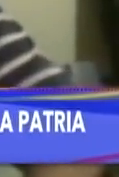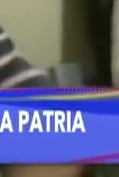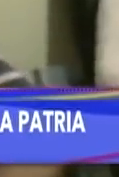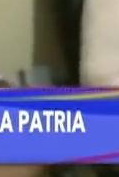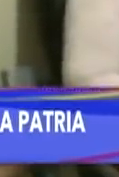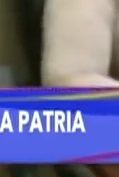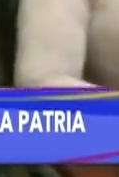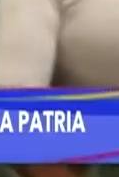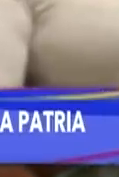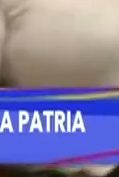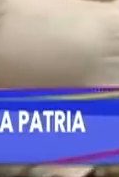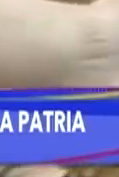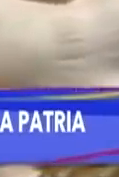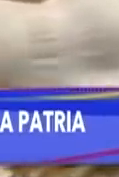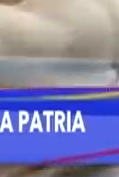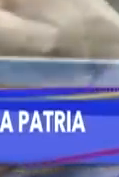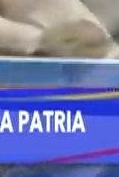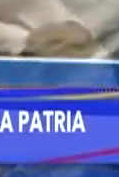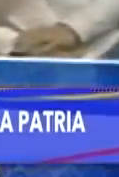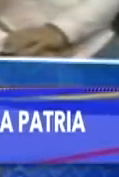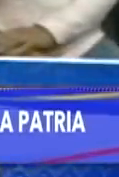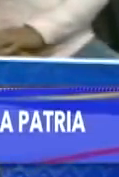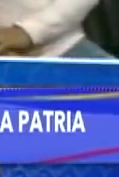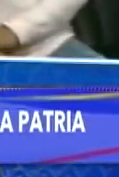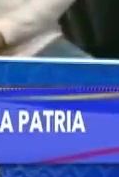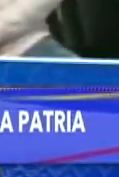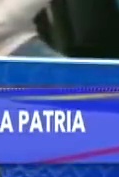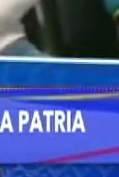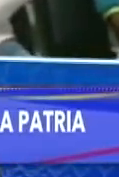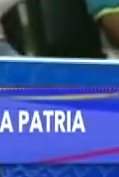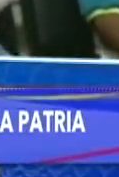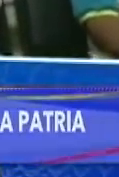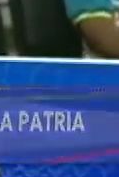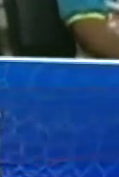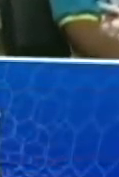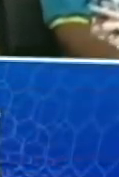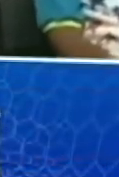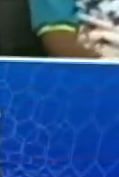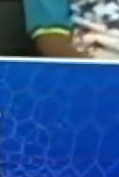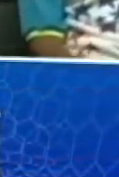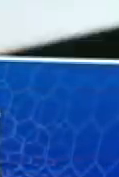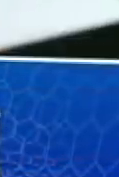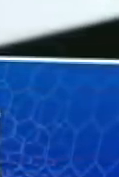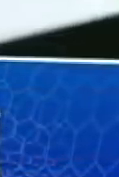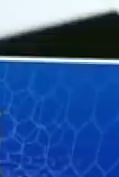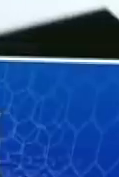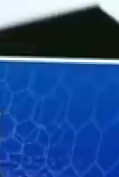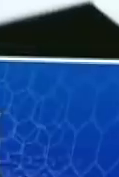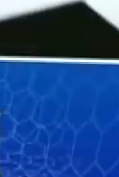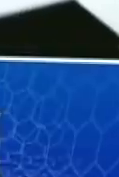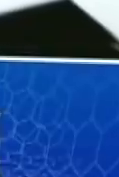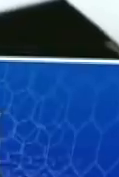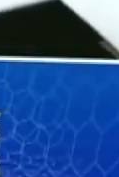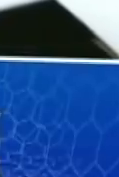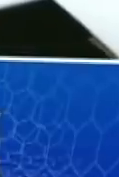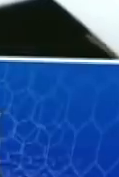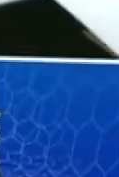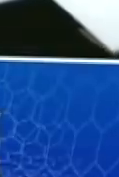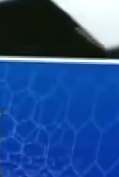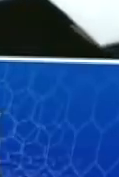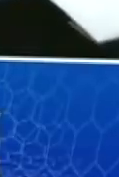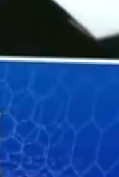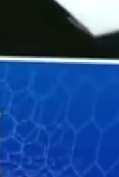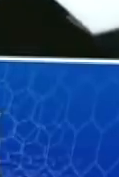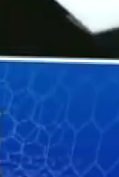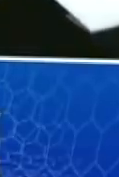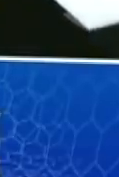gracias a su gestión hemos podido alcanzar el día de hoy. Agradecido de verdad, de corazón. Después de escuchar